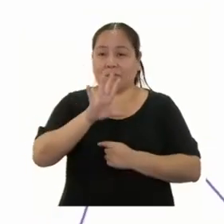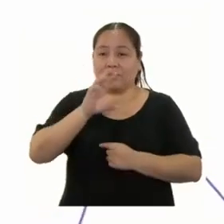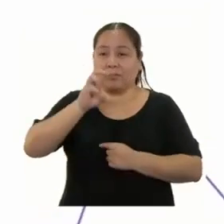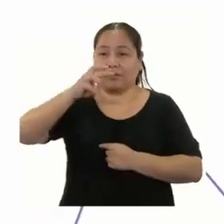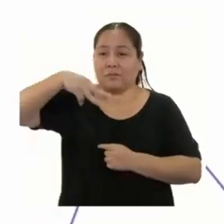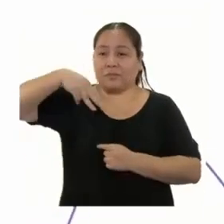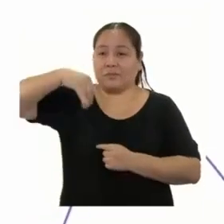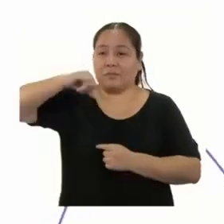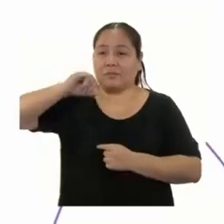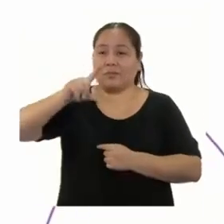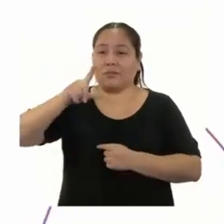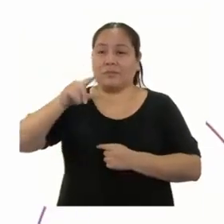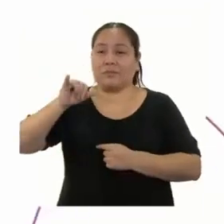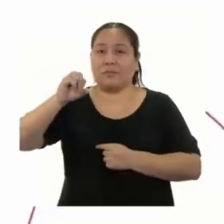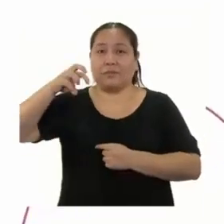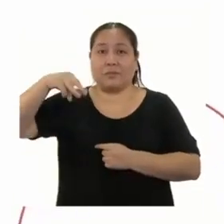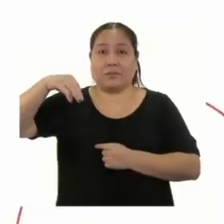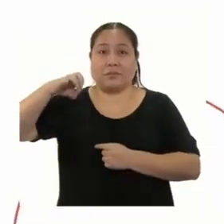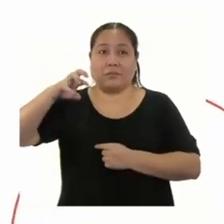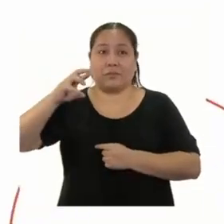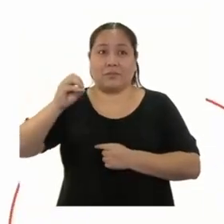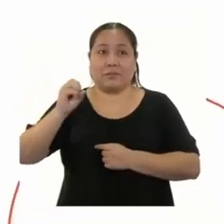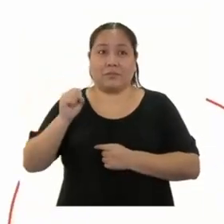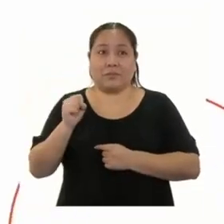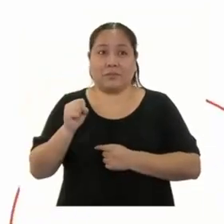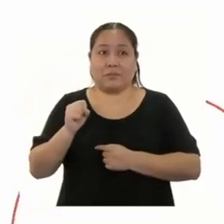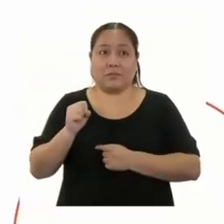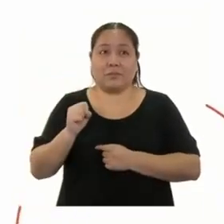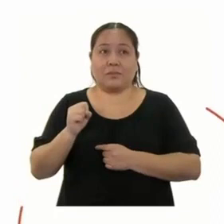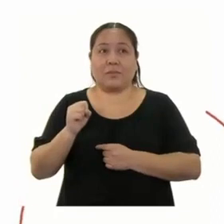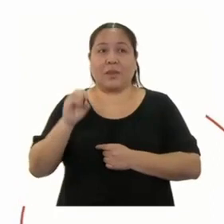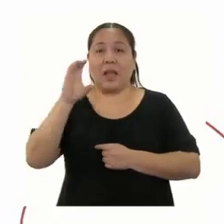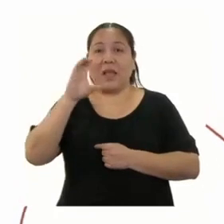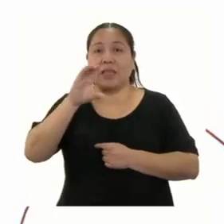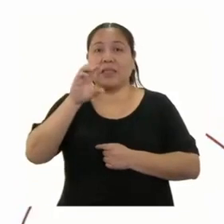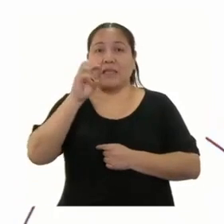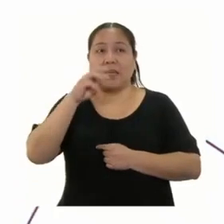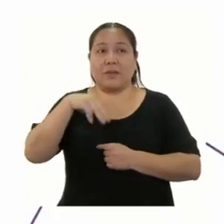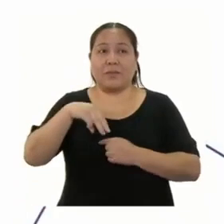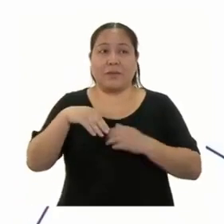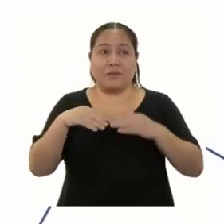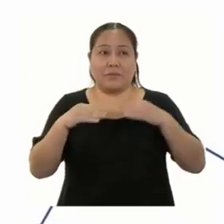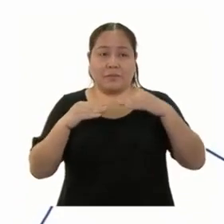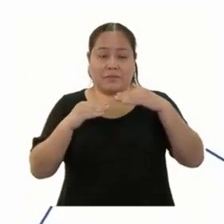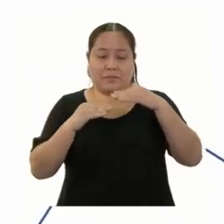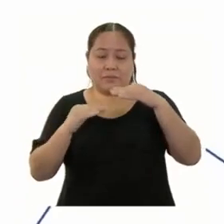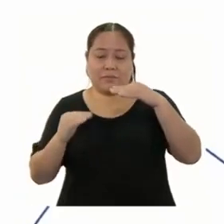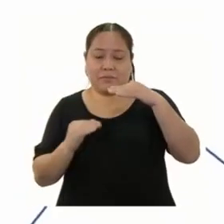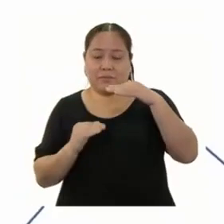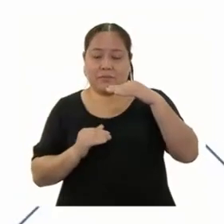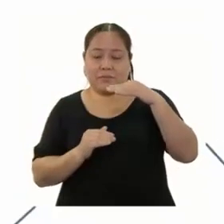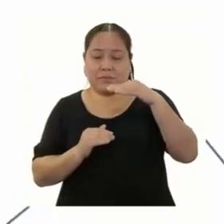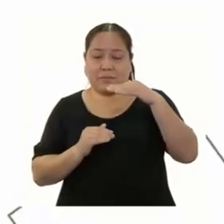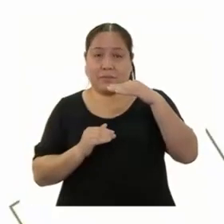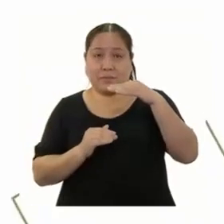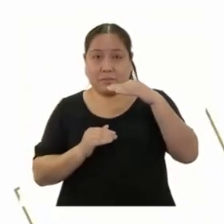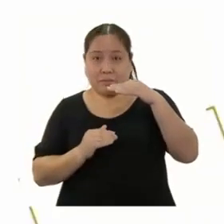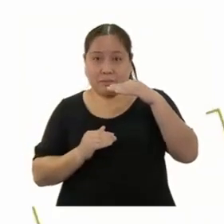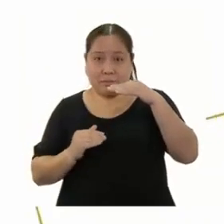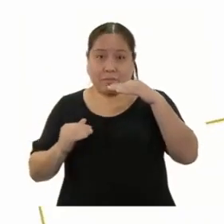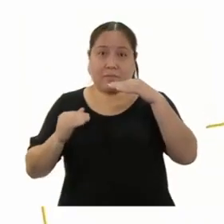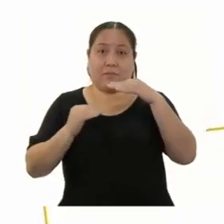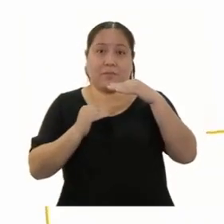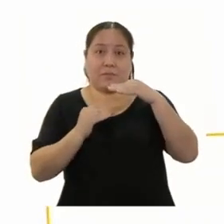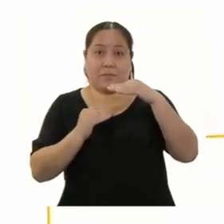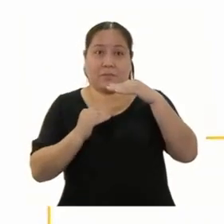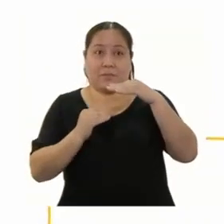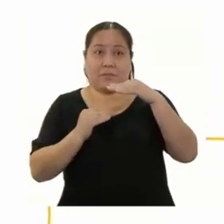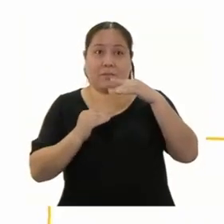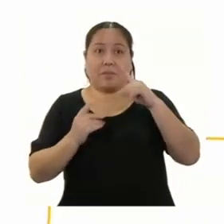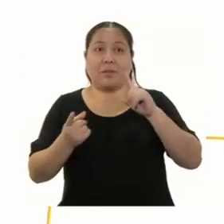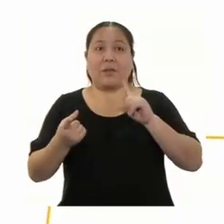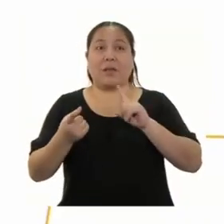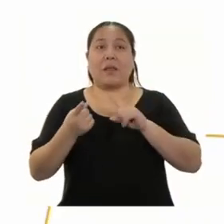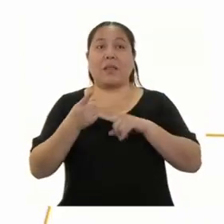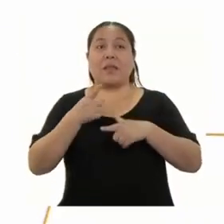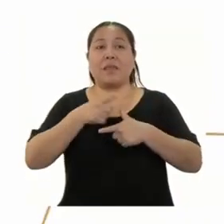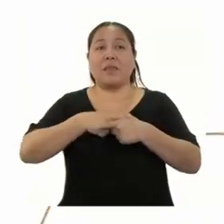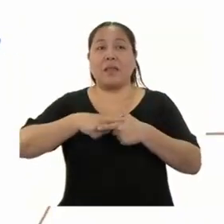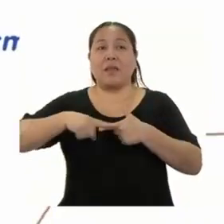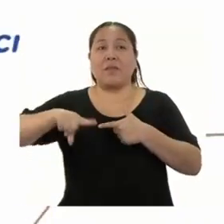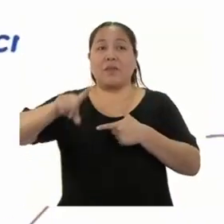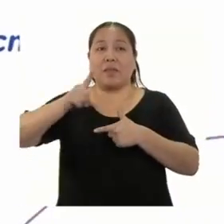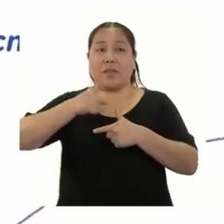milímetros a centímetros. Y para pasar de un submúltiplo menor a otro submúltiplo mayor,